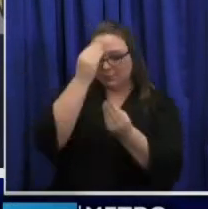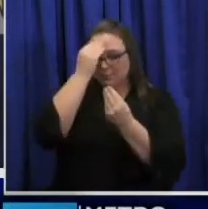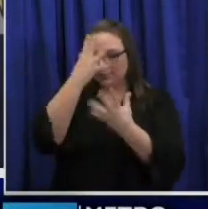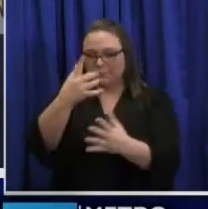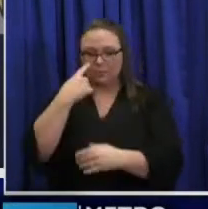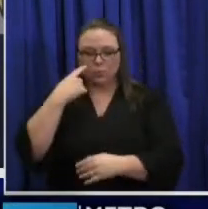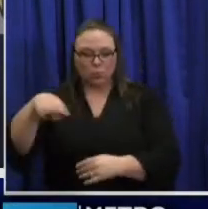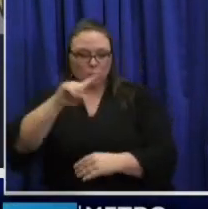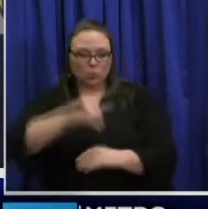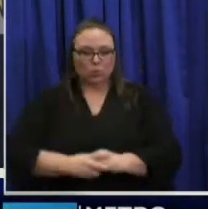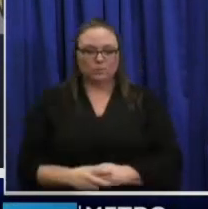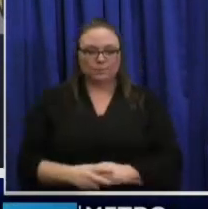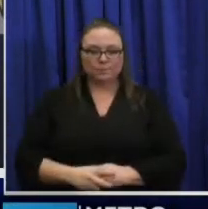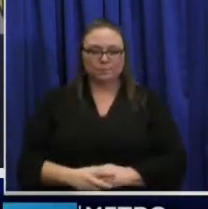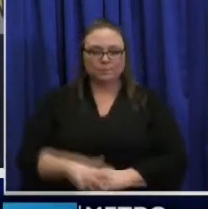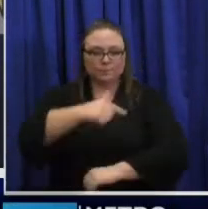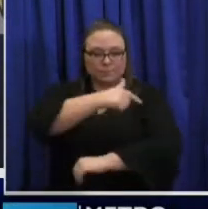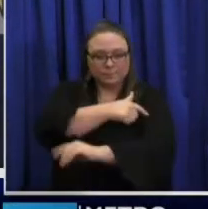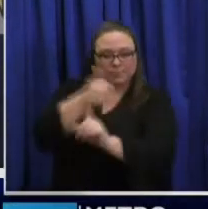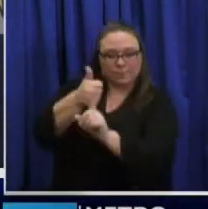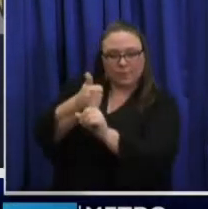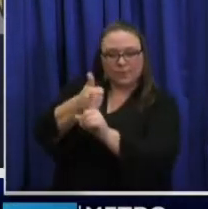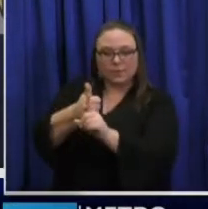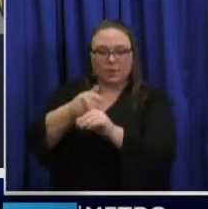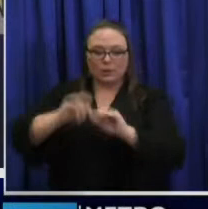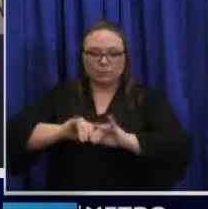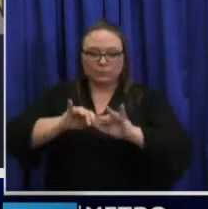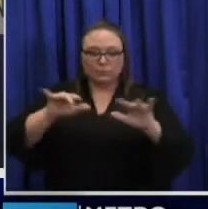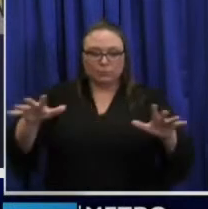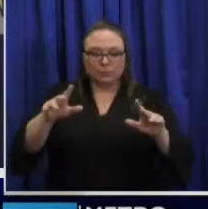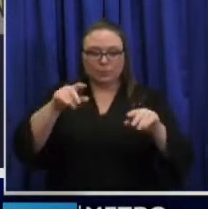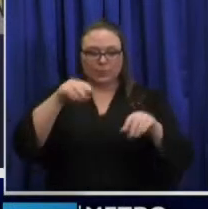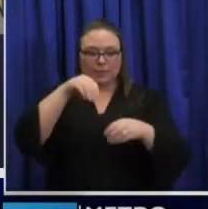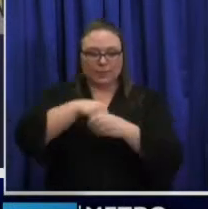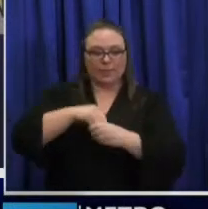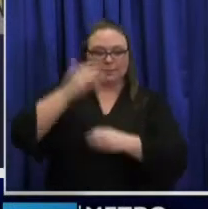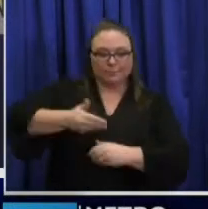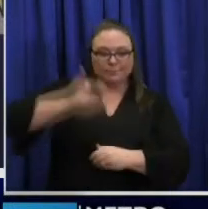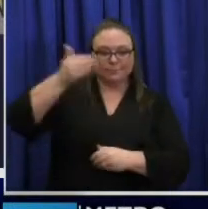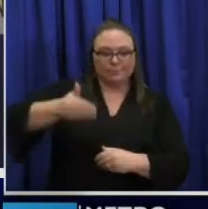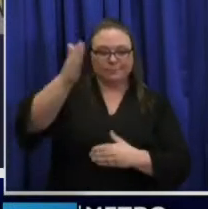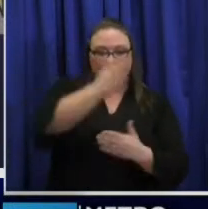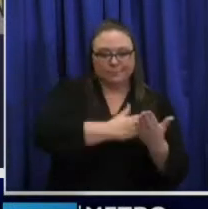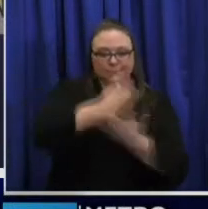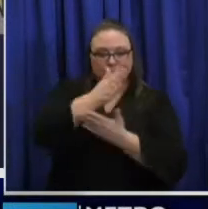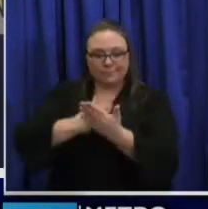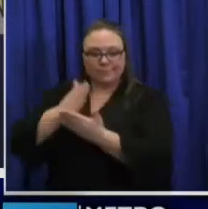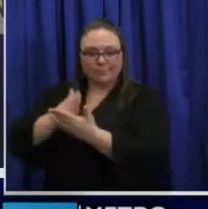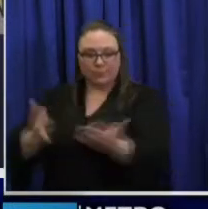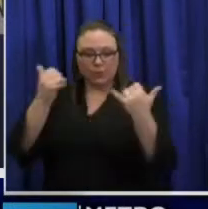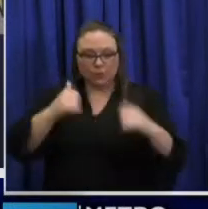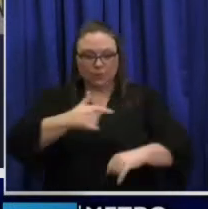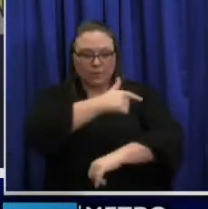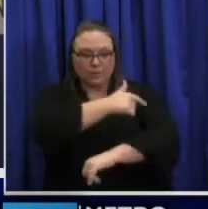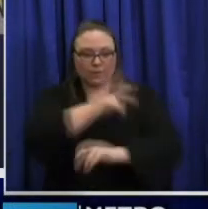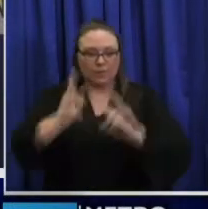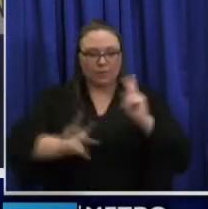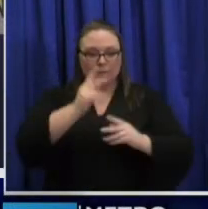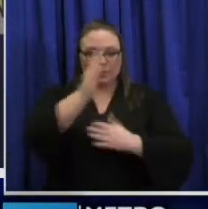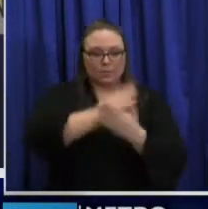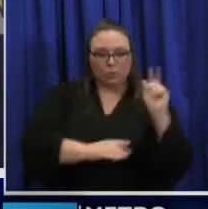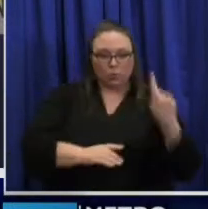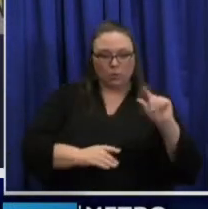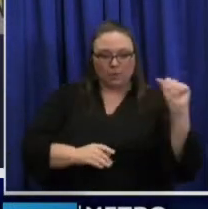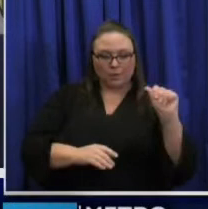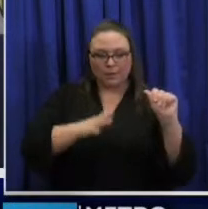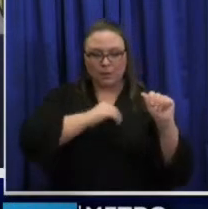de esta información. La vacuna se está lanzando en fases y actualmente estamos vacunando a aquellos en la fase 1A